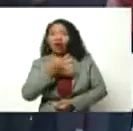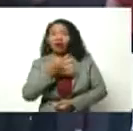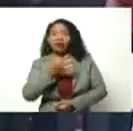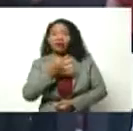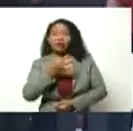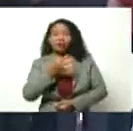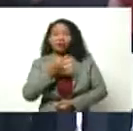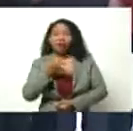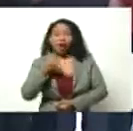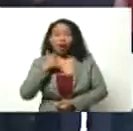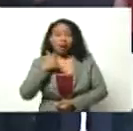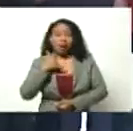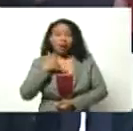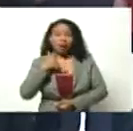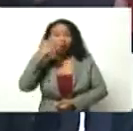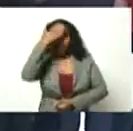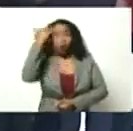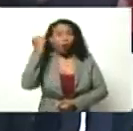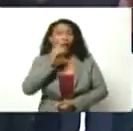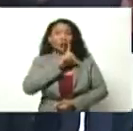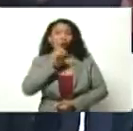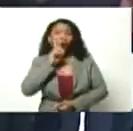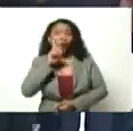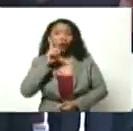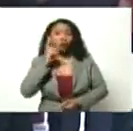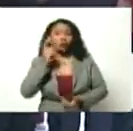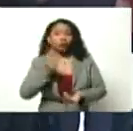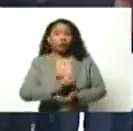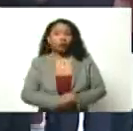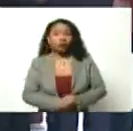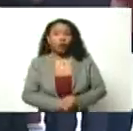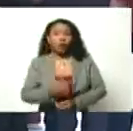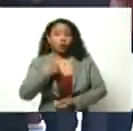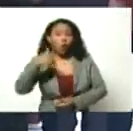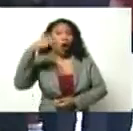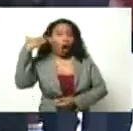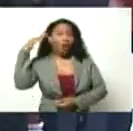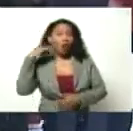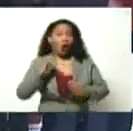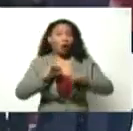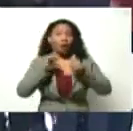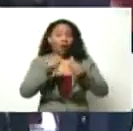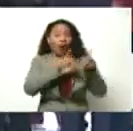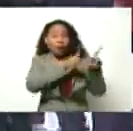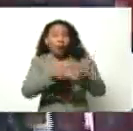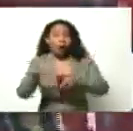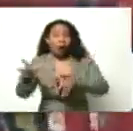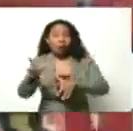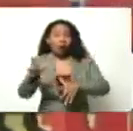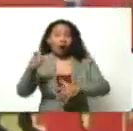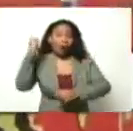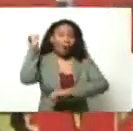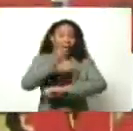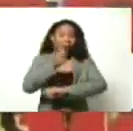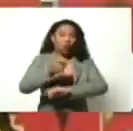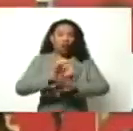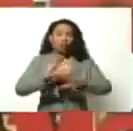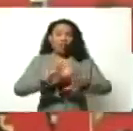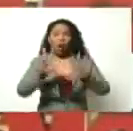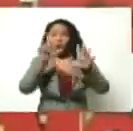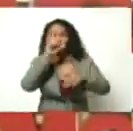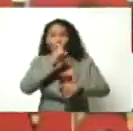no se le olvida hasta el nombre de uno así era yo cuando comencé a hacer el programa El Mazo Lo que pasa que ya llevo